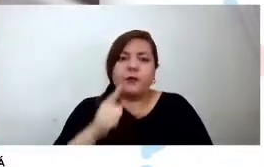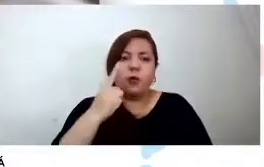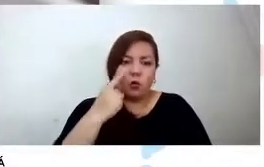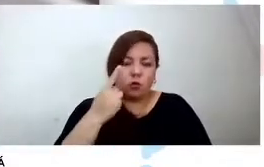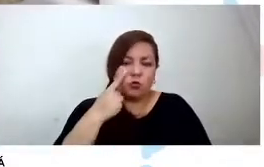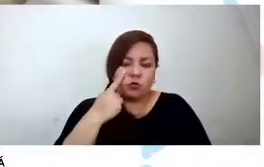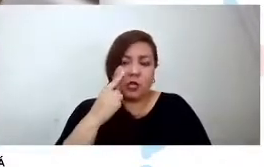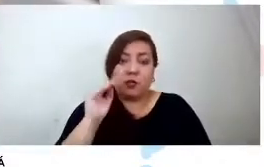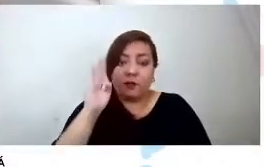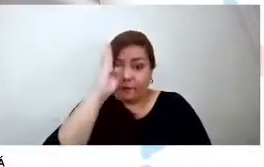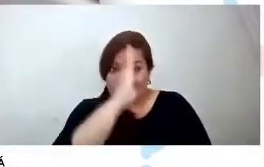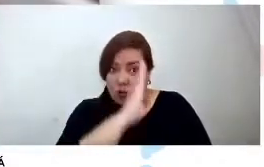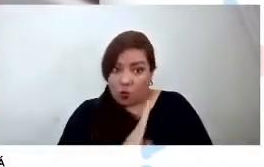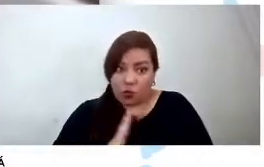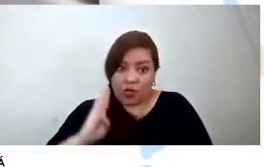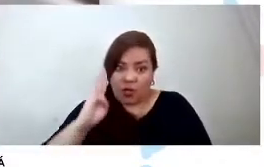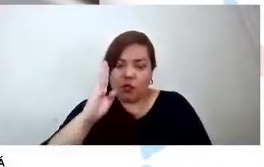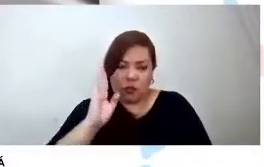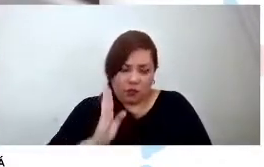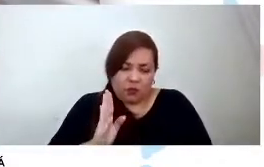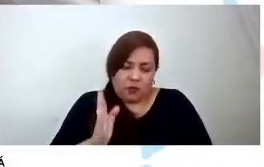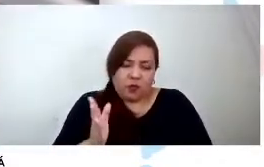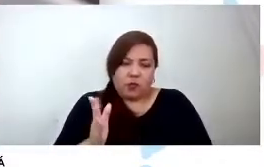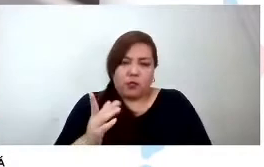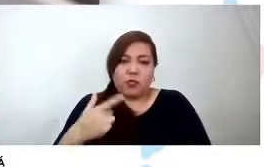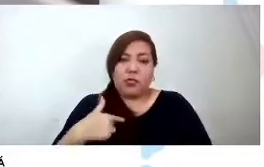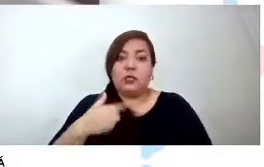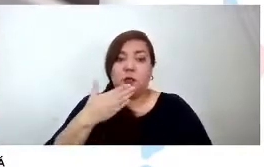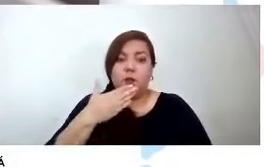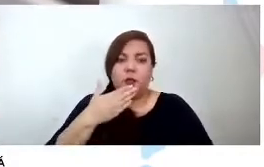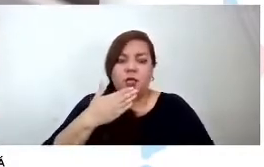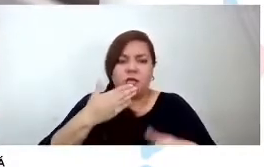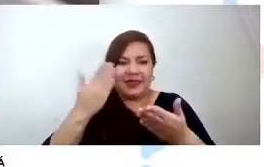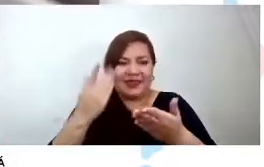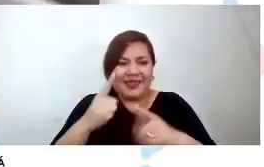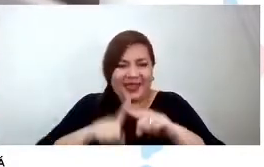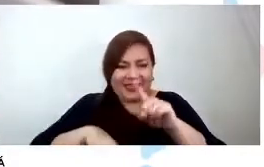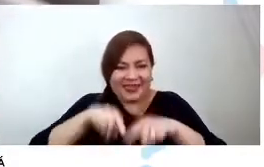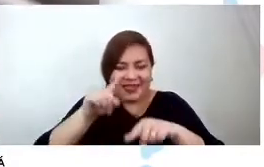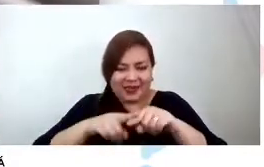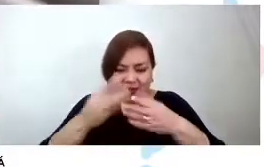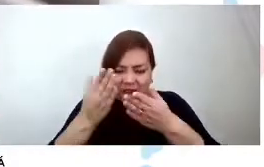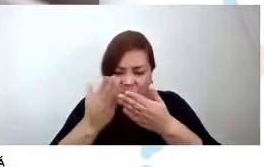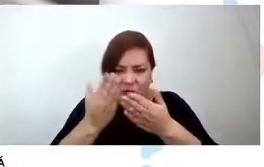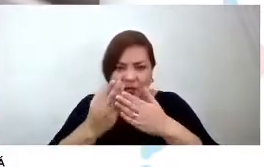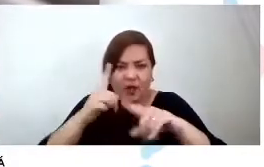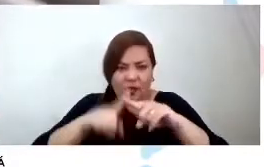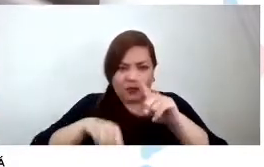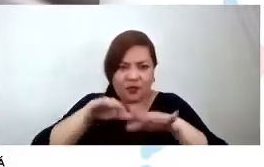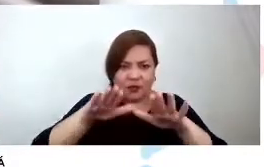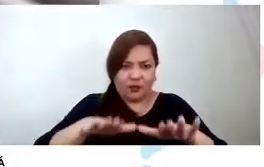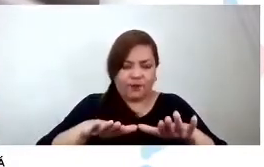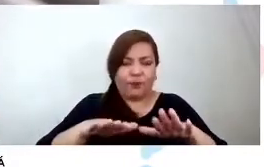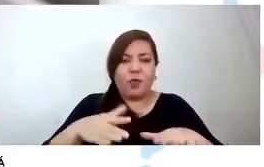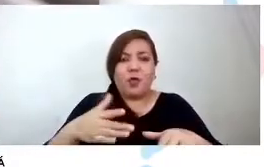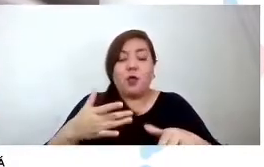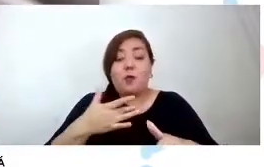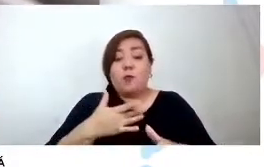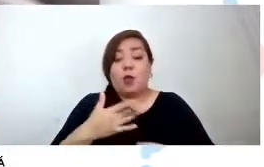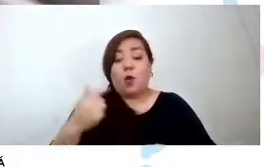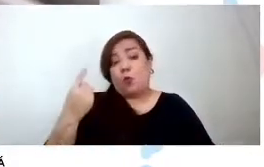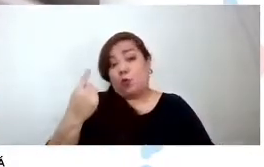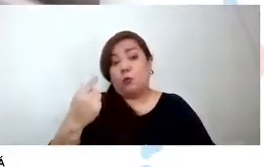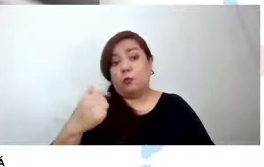tengan conocimientos de biología y de geología. ¿Por qué? Porque en este caso, uno podría pensar que son